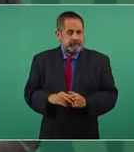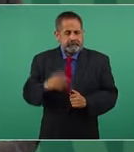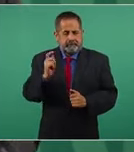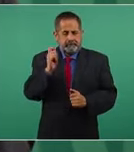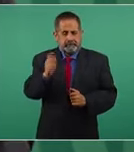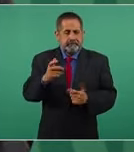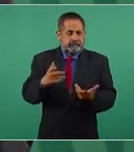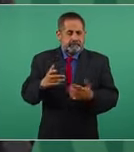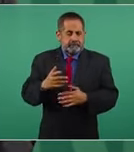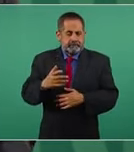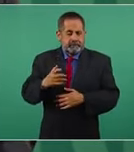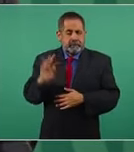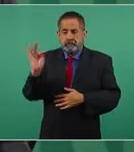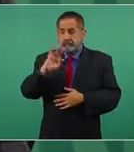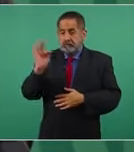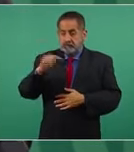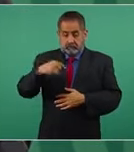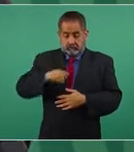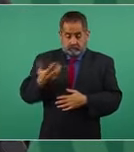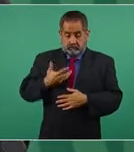una irresponsabilidad de mi parte